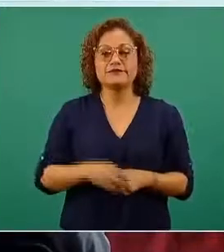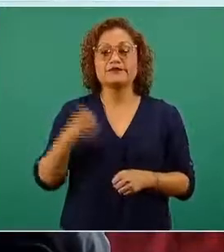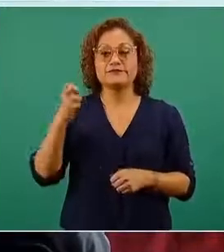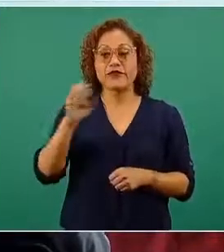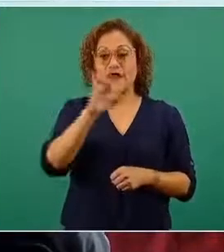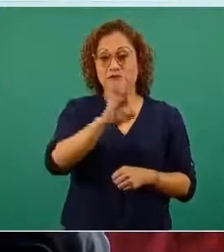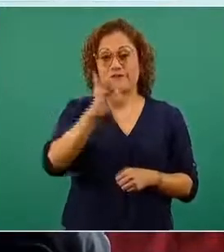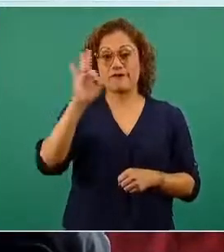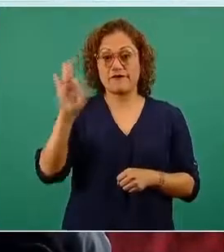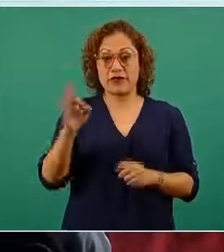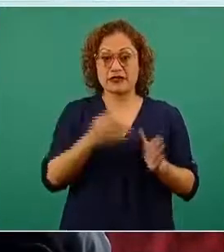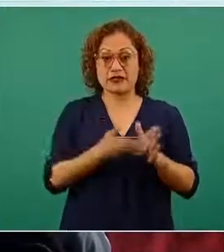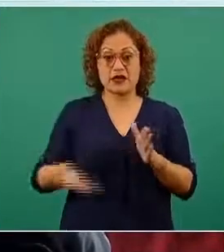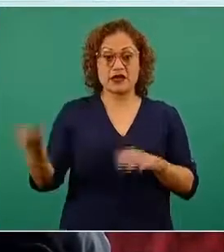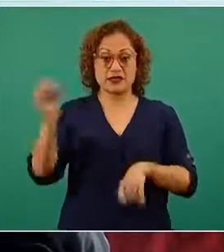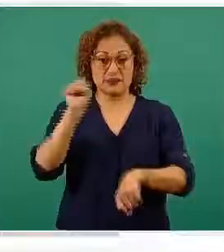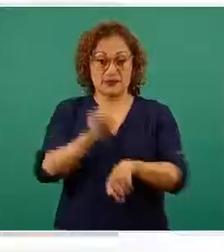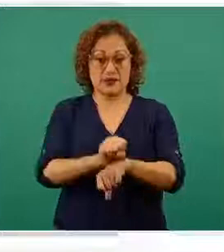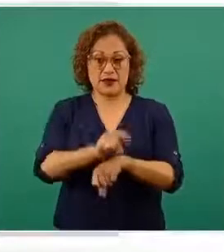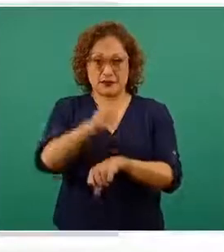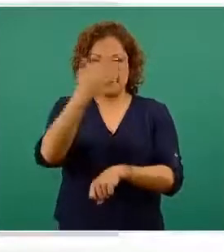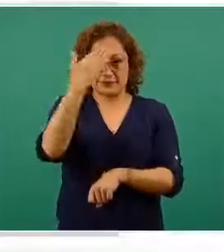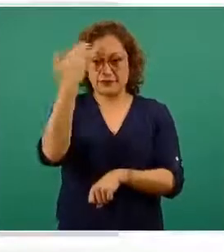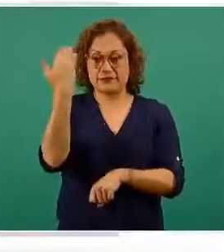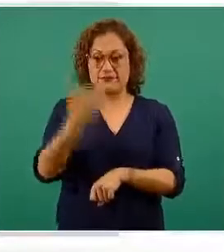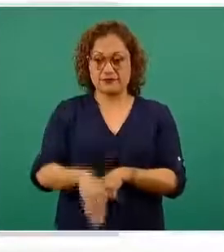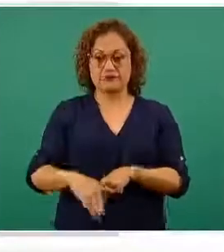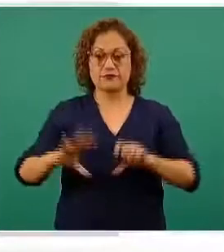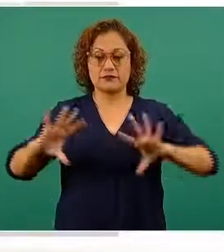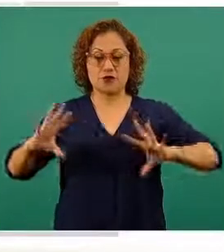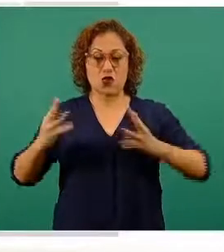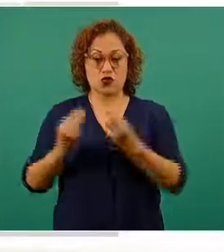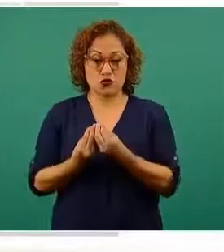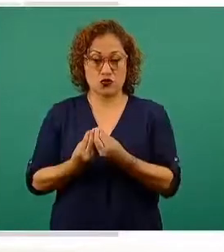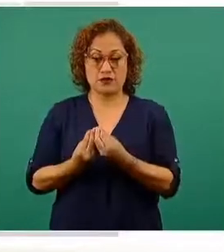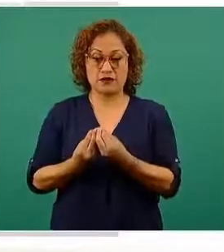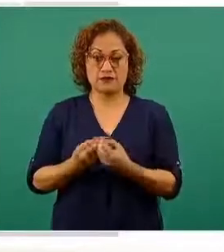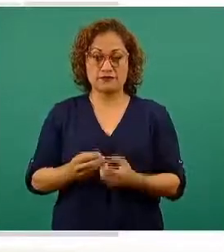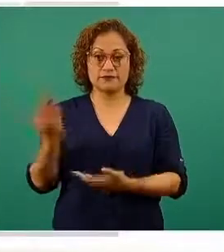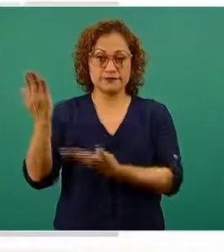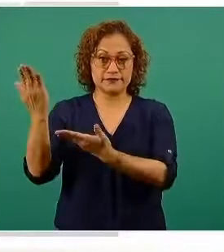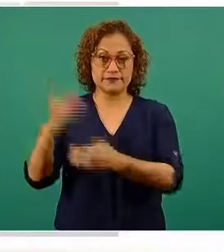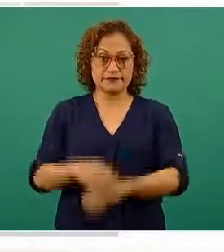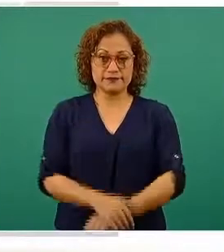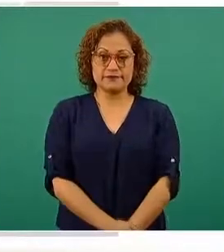calendario de esta semana. Recordar que esta semana, aquí está el total, estaremos recibiendo